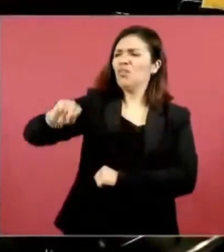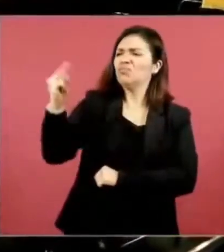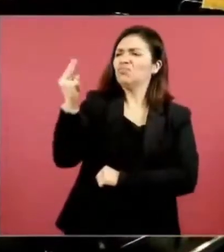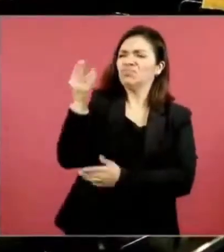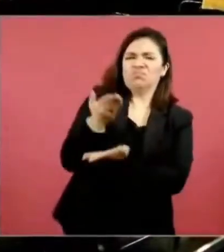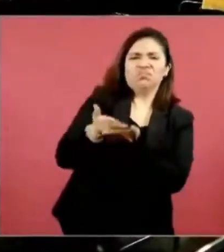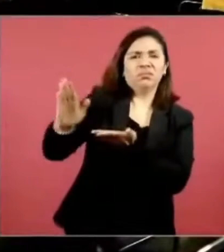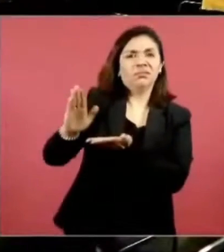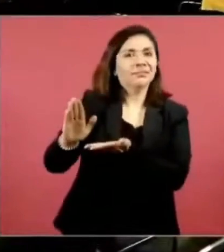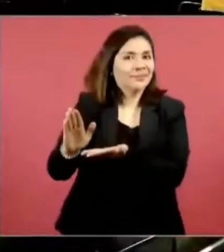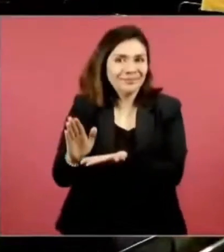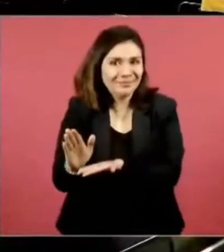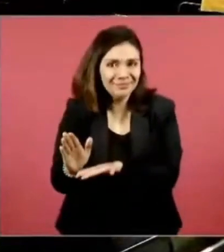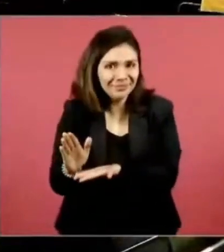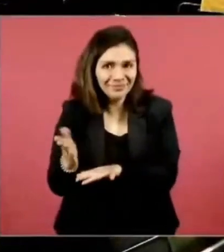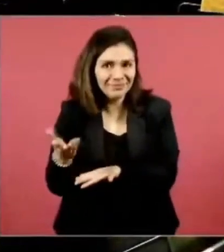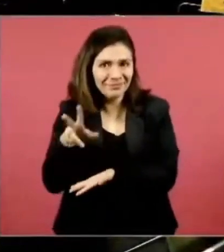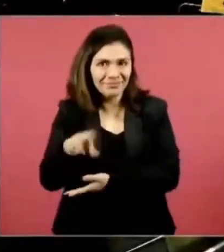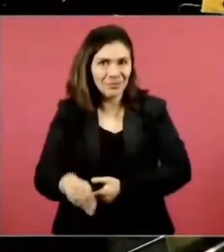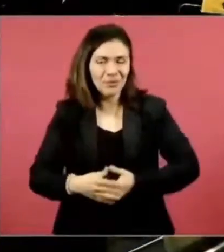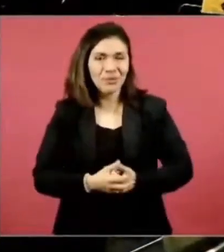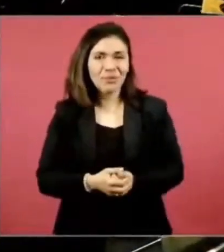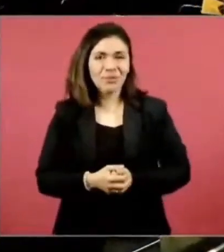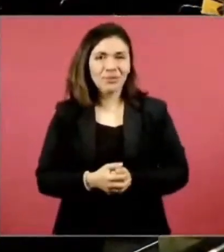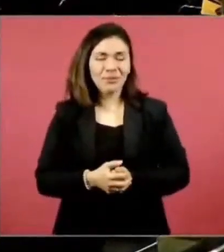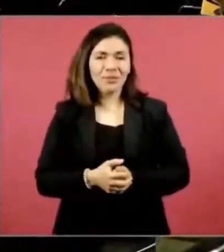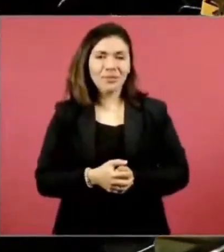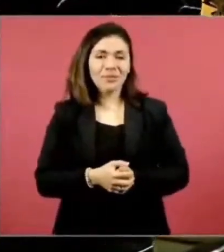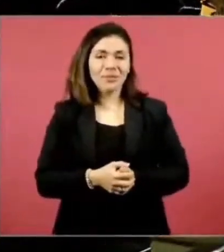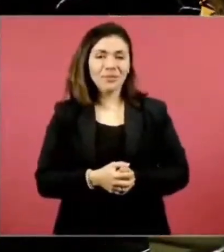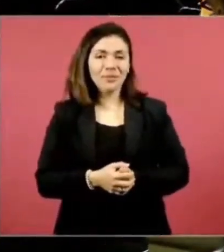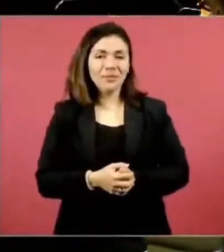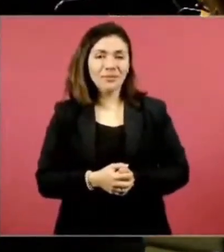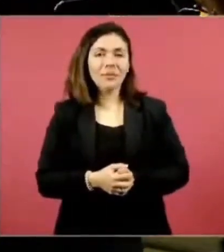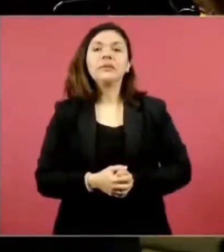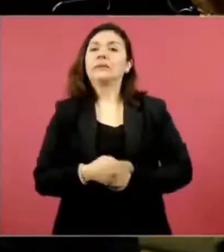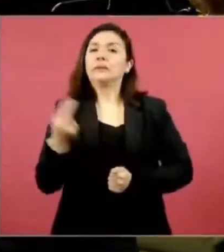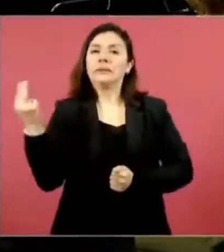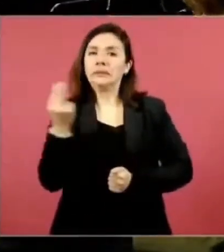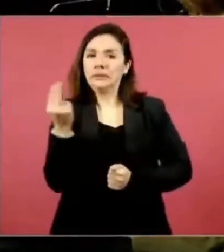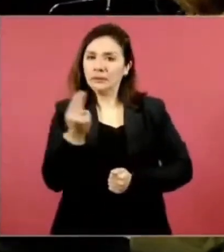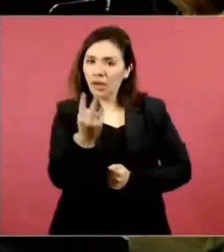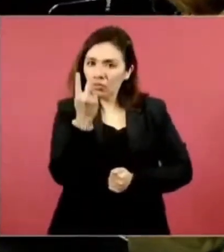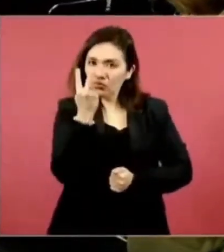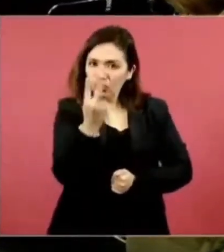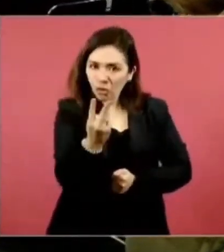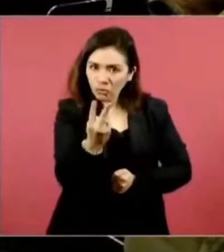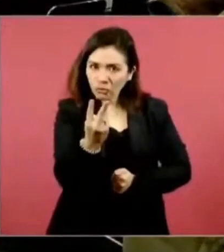No, es Estado y mercado.